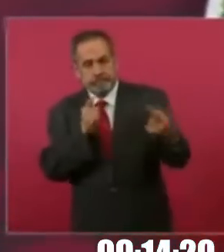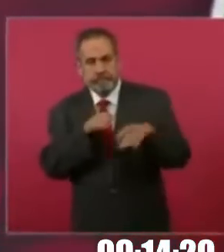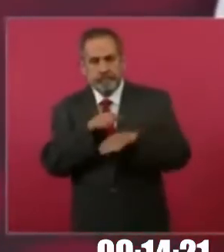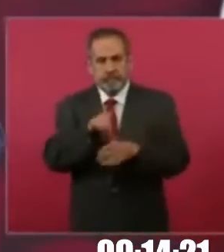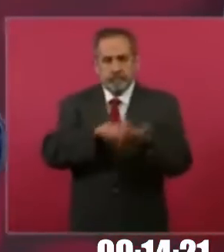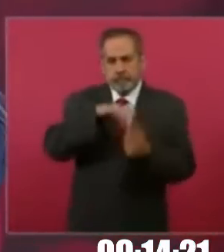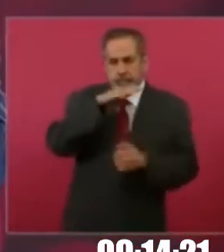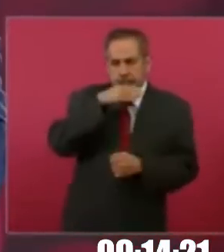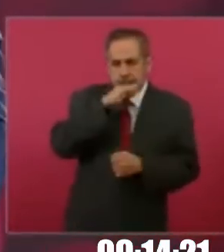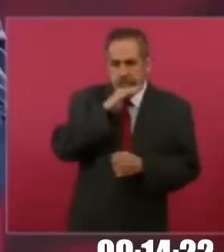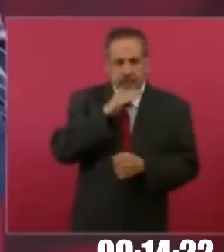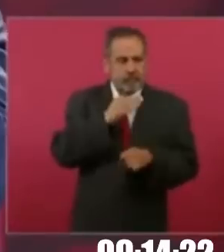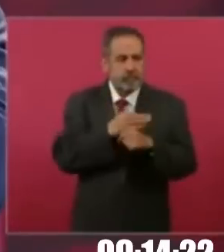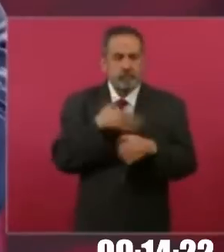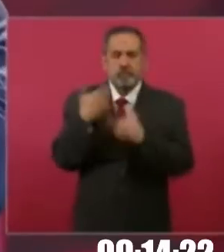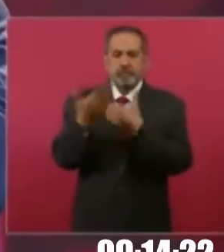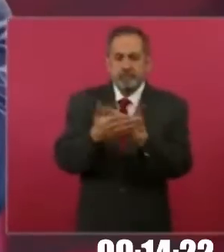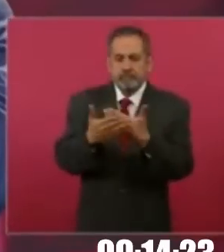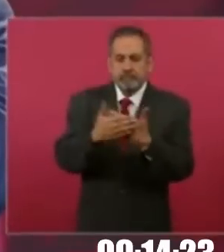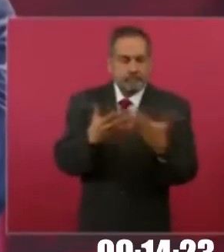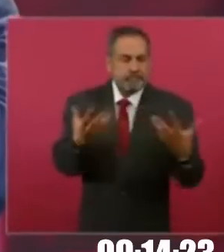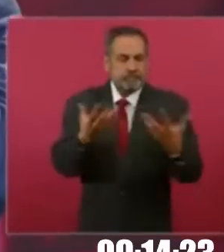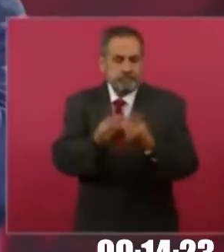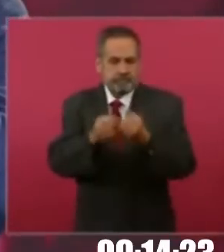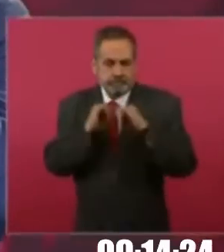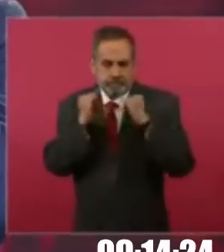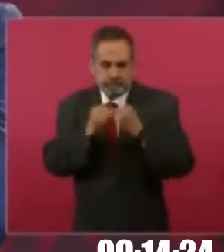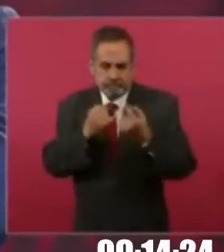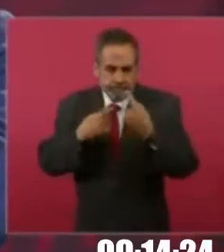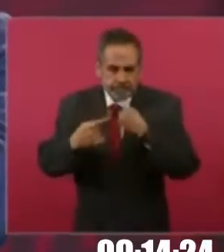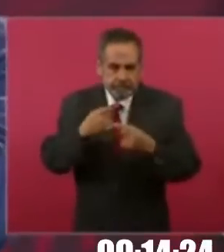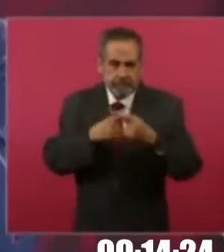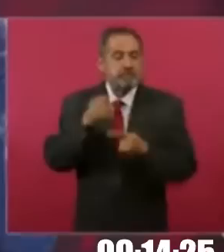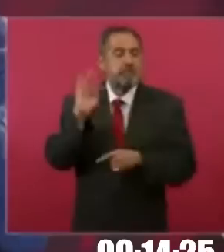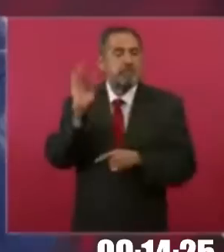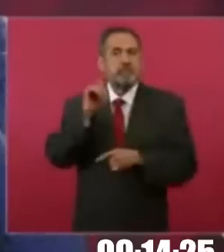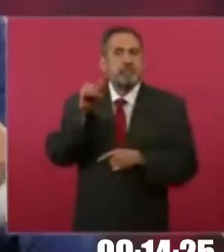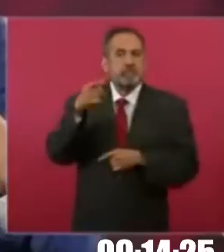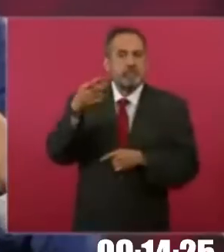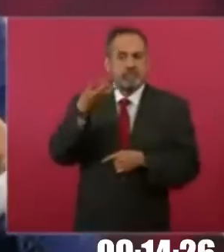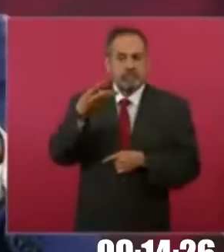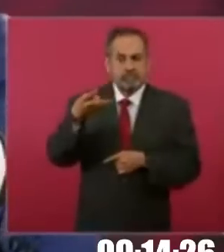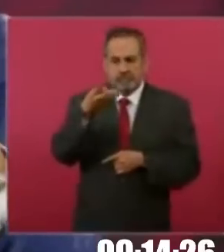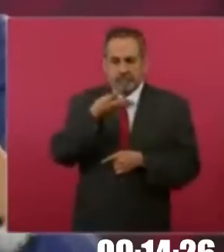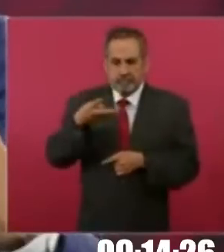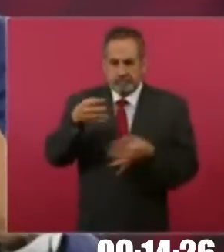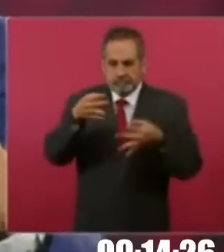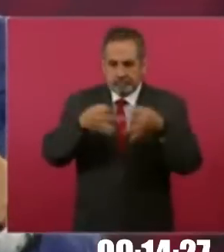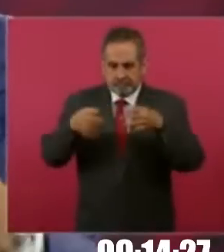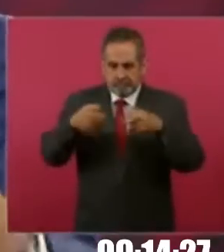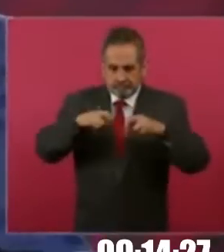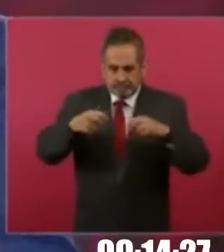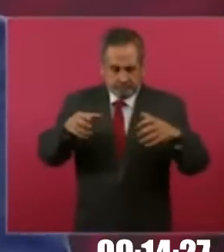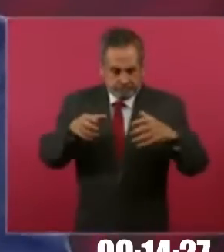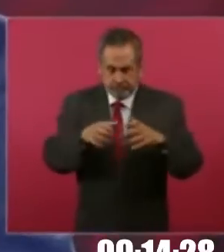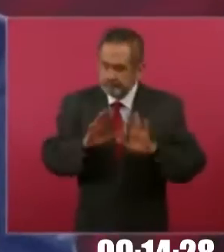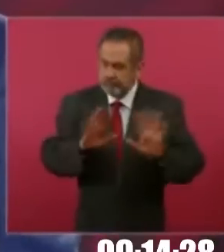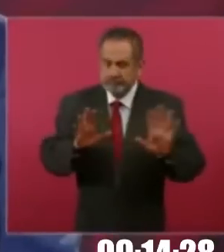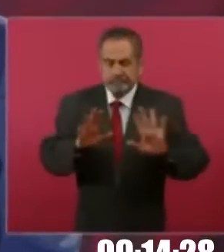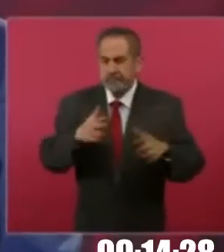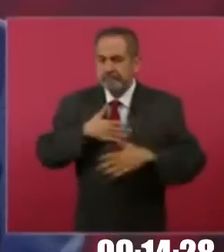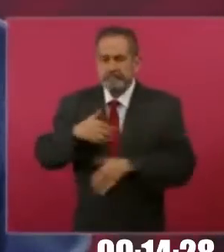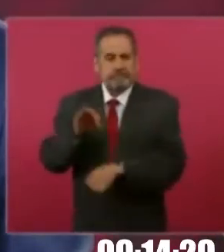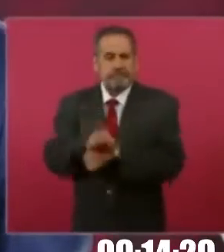hay una consulta en puerta puede convertirse en un panel pero es un tema que vamos a defender